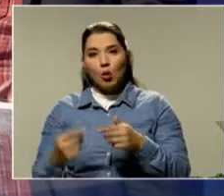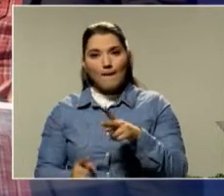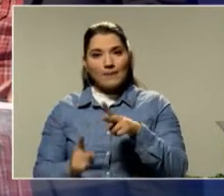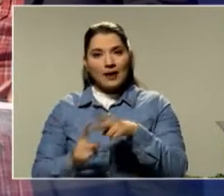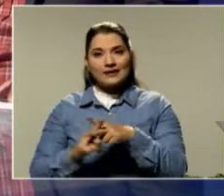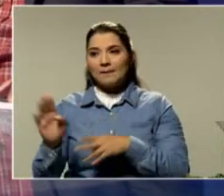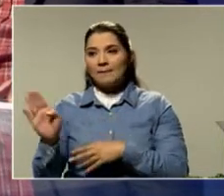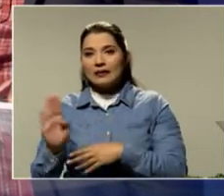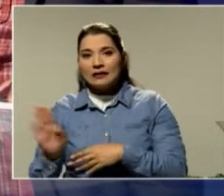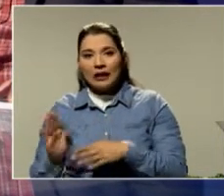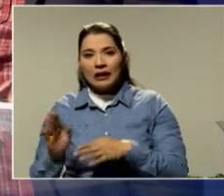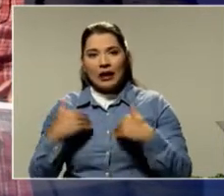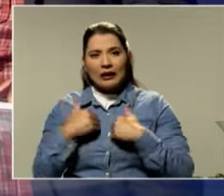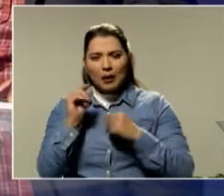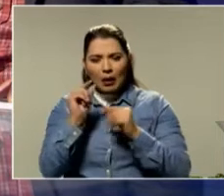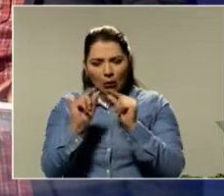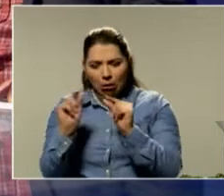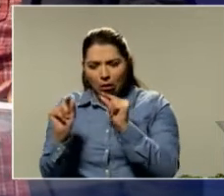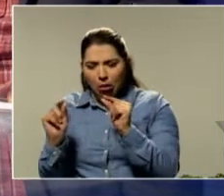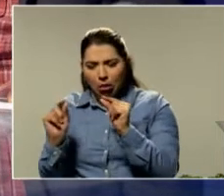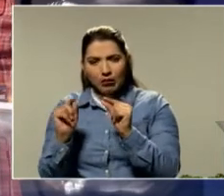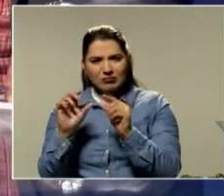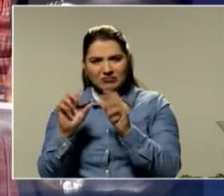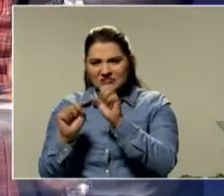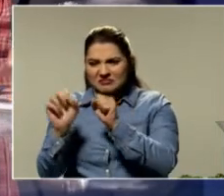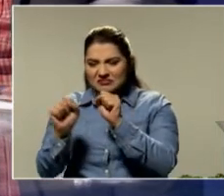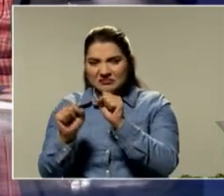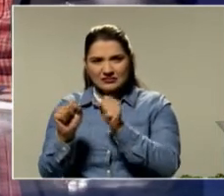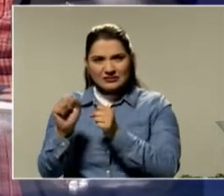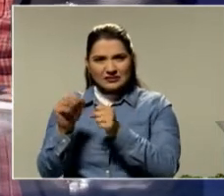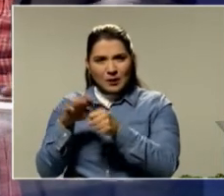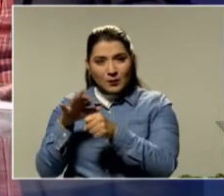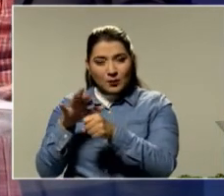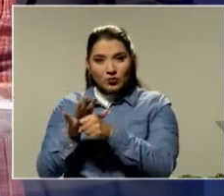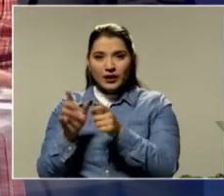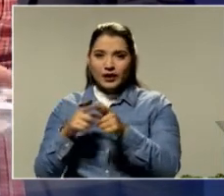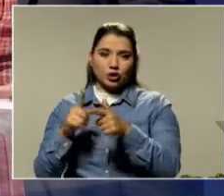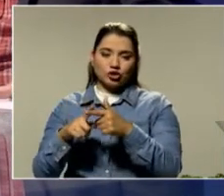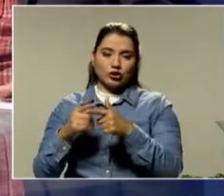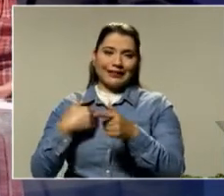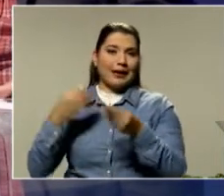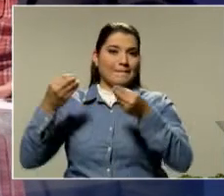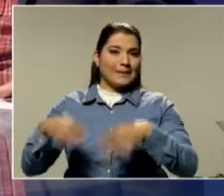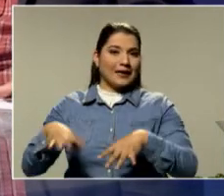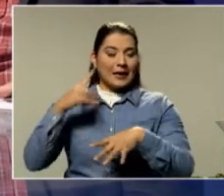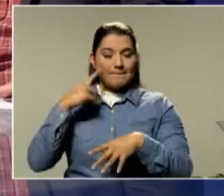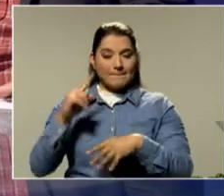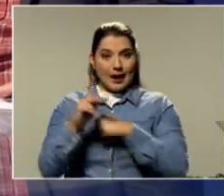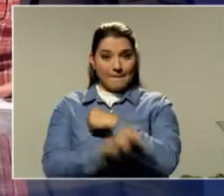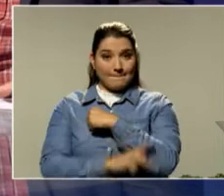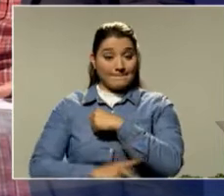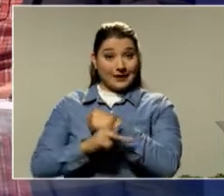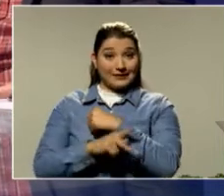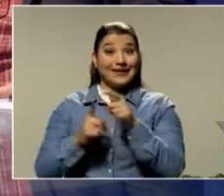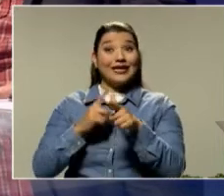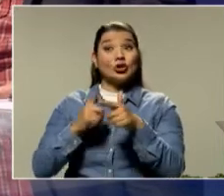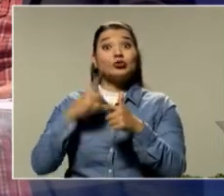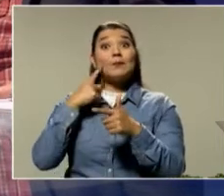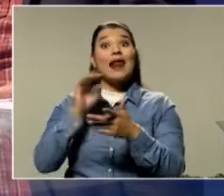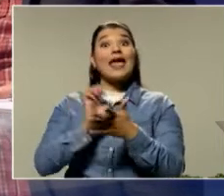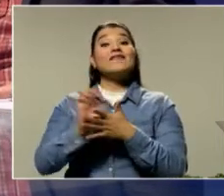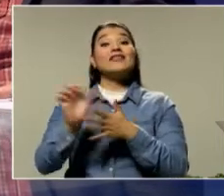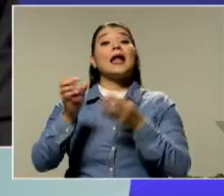sino causan pérdidas económicas y pérdidas en competitividad del país. Y entonces, para combatirlas se usa una gran cantidad